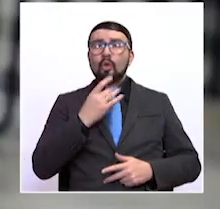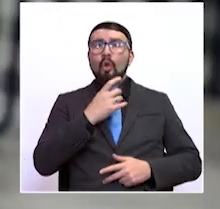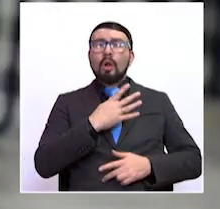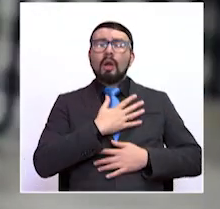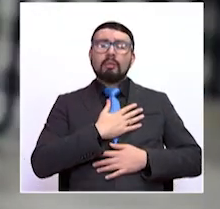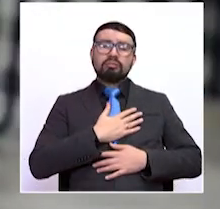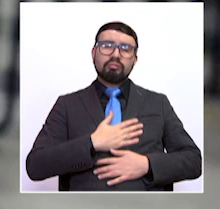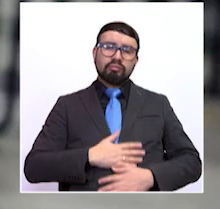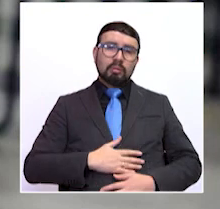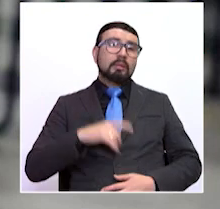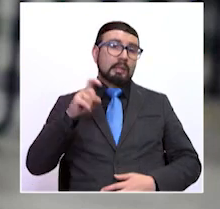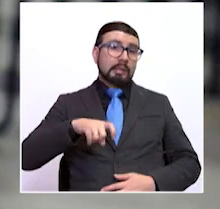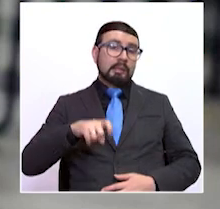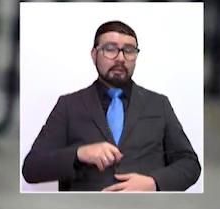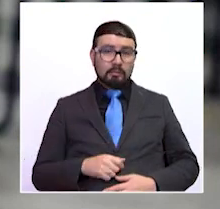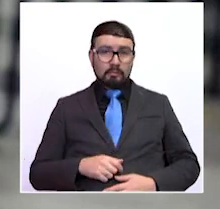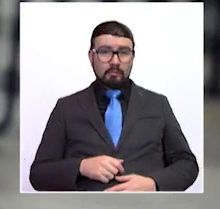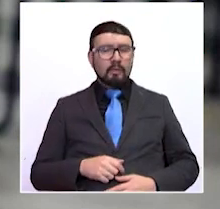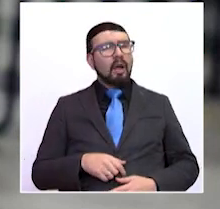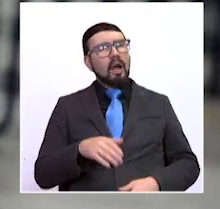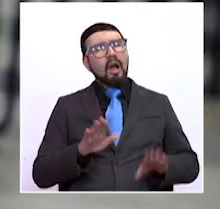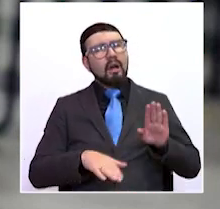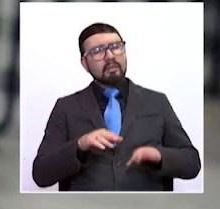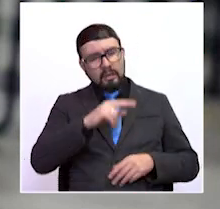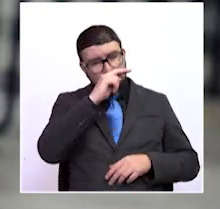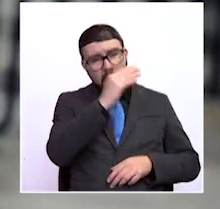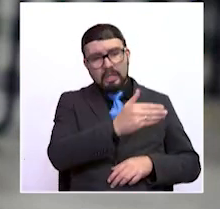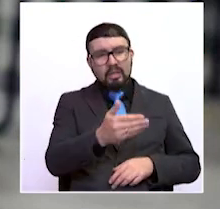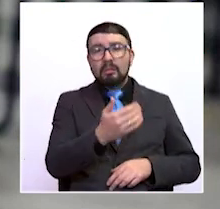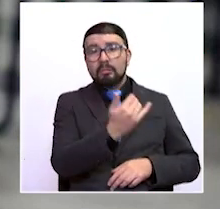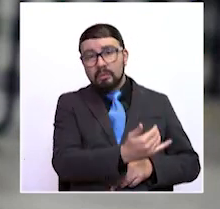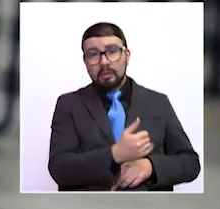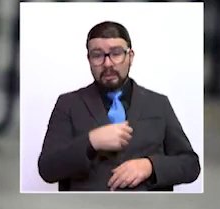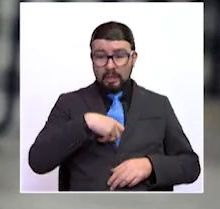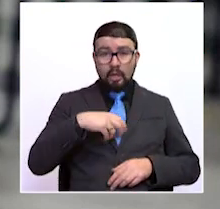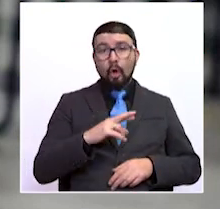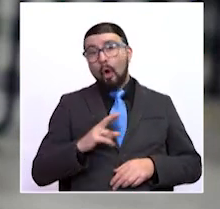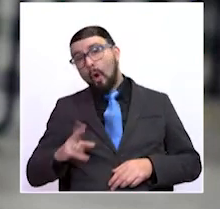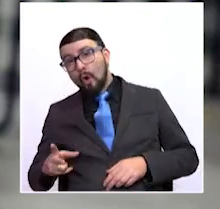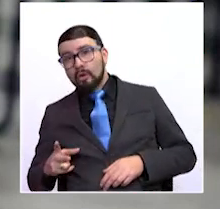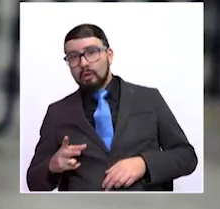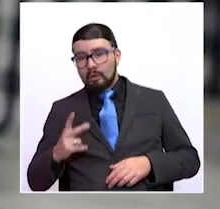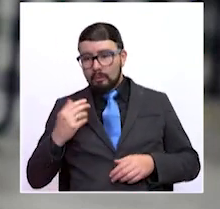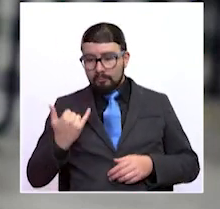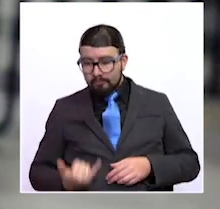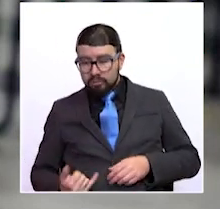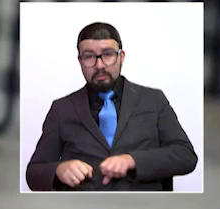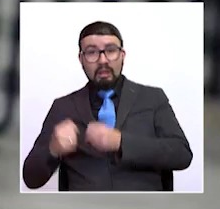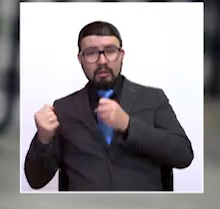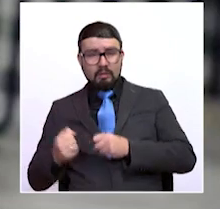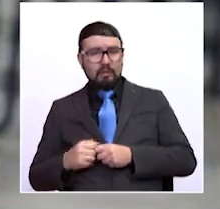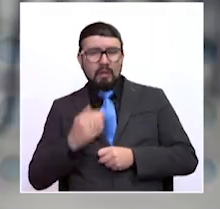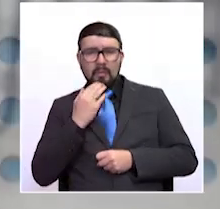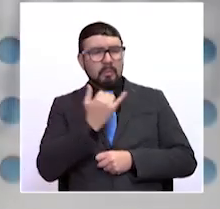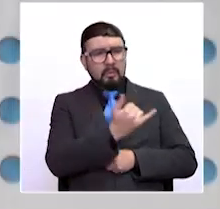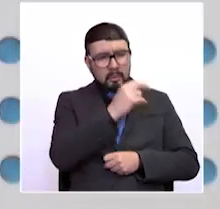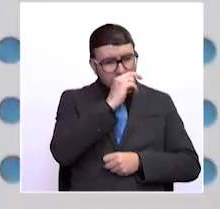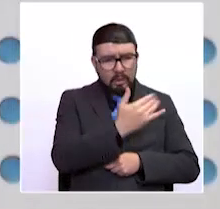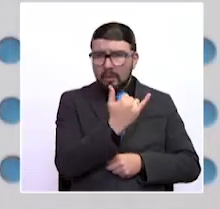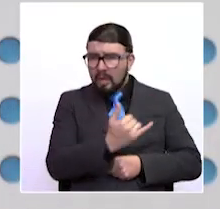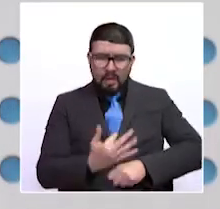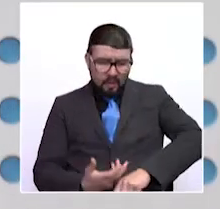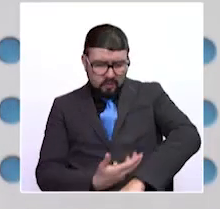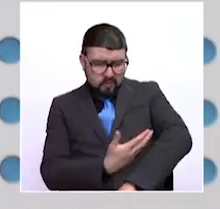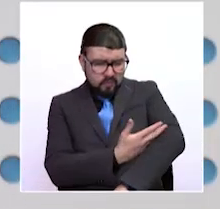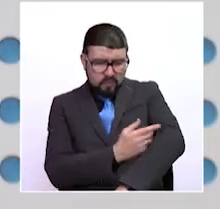Y otra cosa es que muchas veces los niños tienen otras lesiones. Entonces el niño puede que no se esté quejando en sí de la